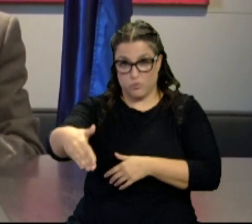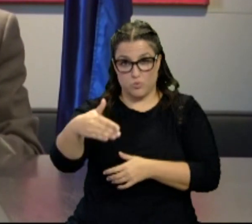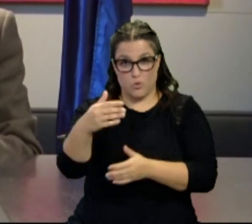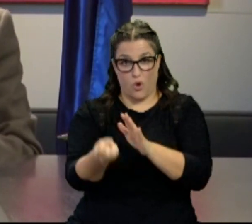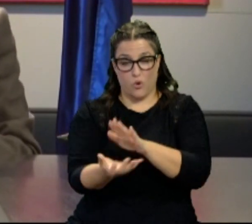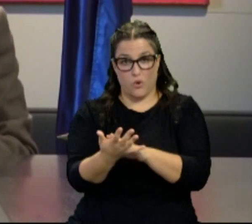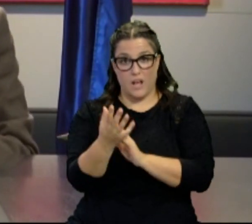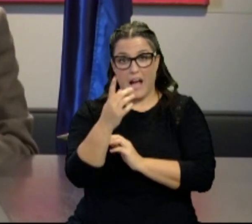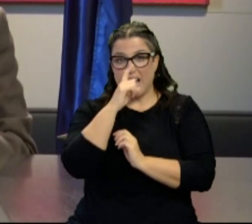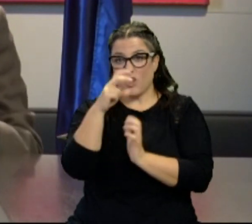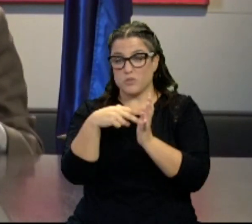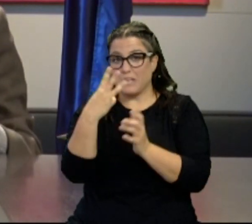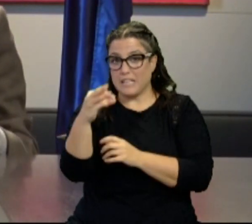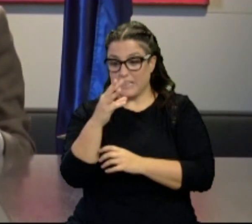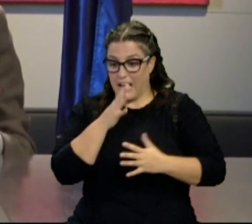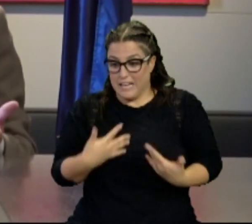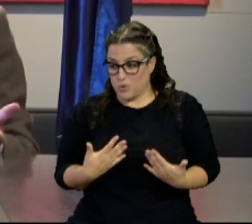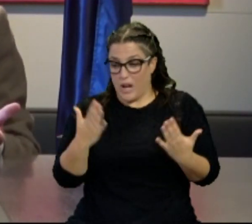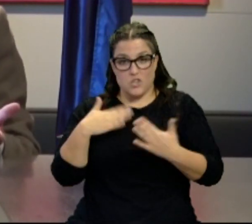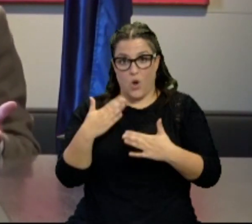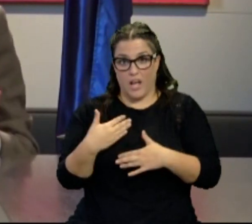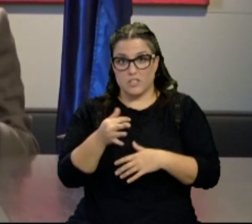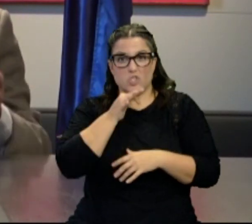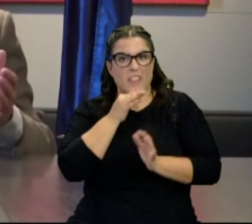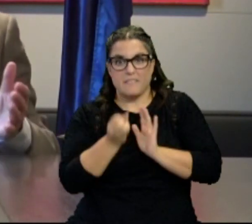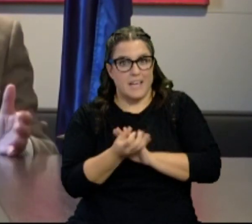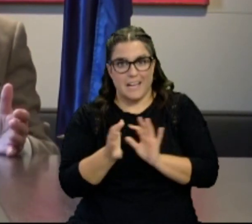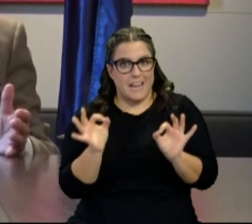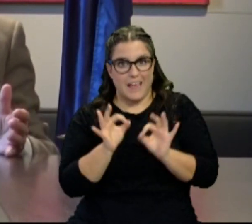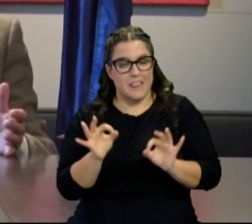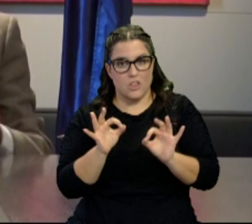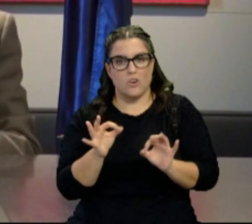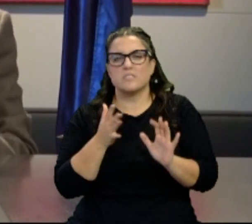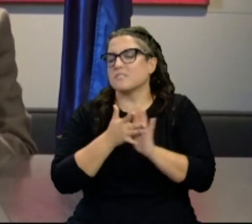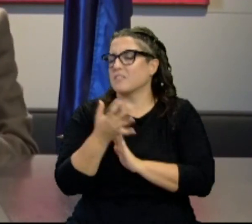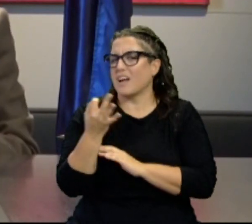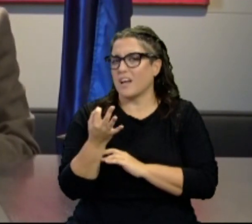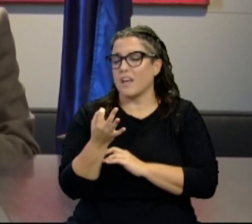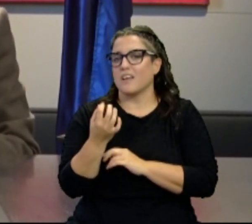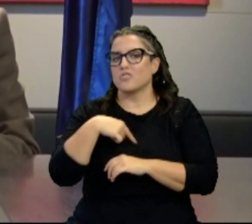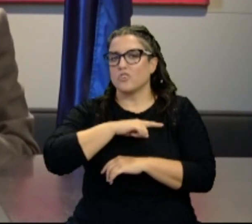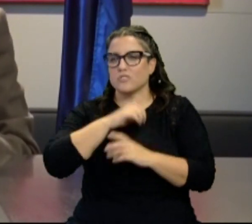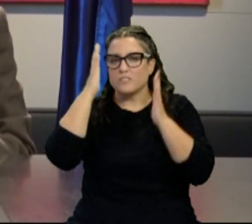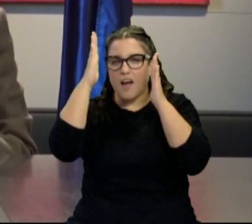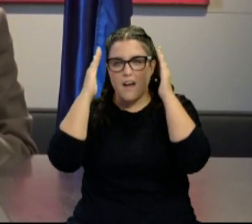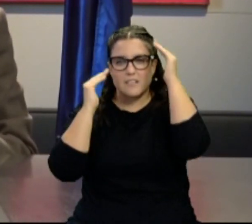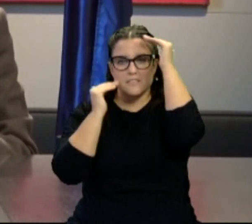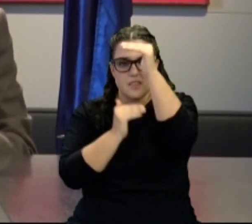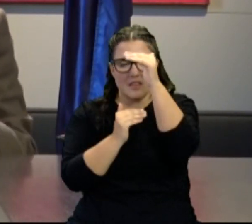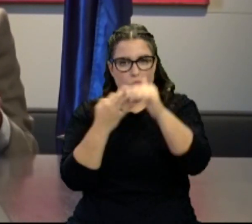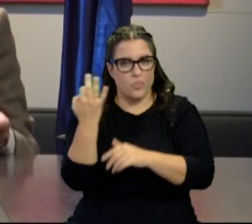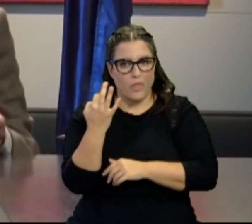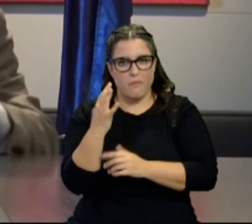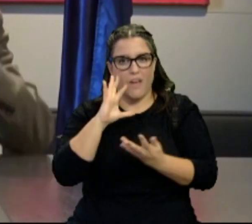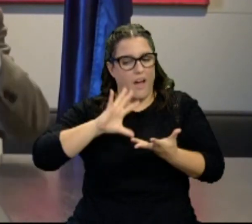no existen hoy. Por lo tanto, están por crearse. ¿Eso qué significa? que tenemos que estar muy atentos, que tenemos que ser